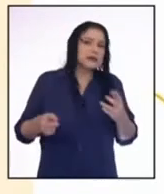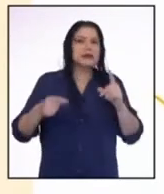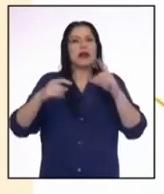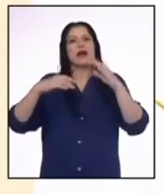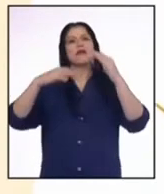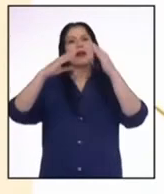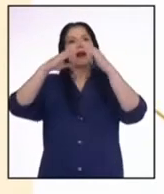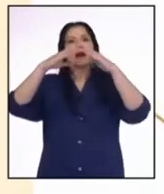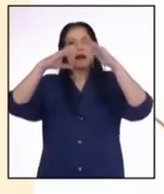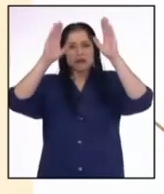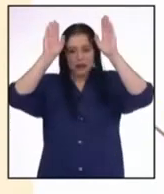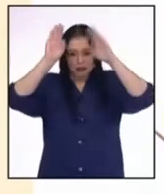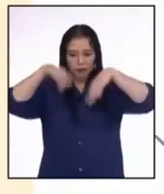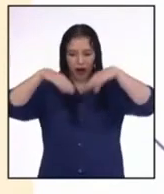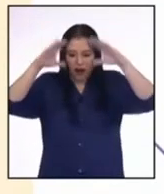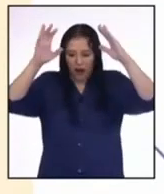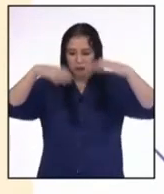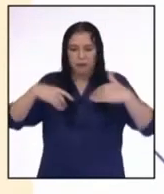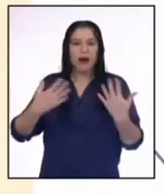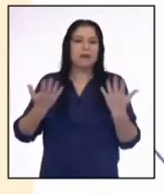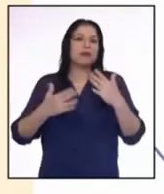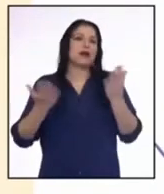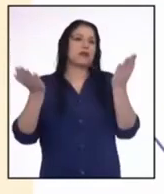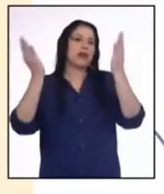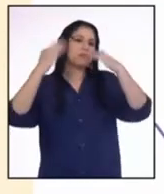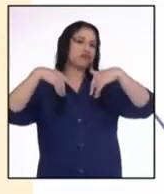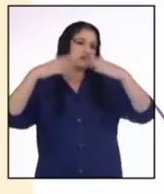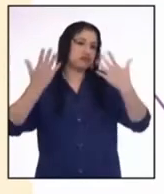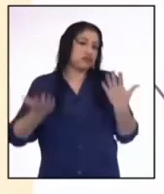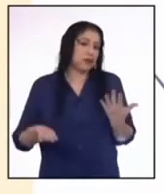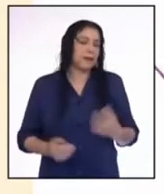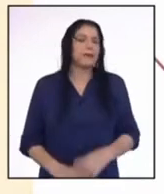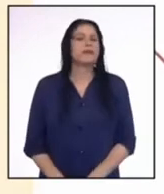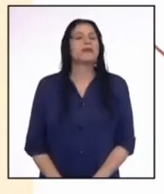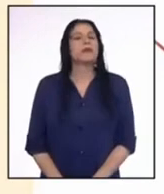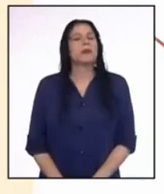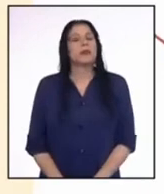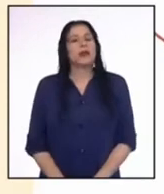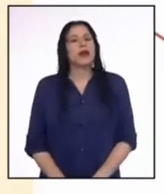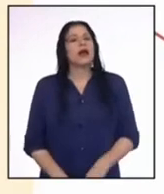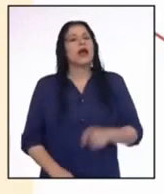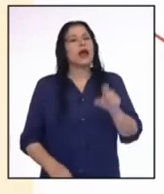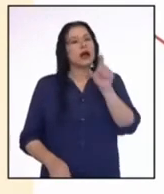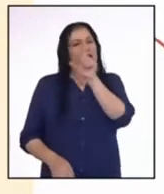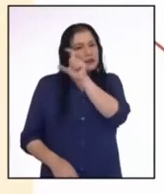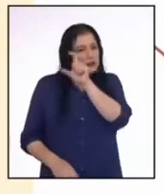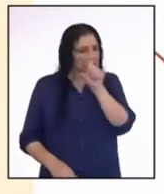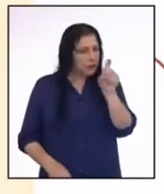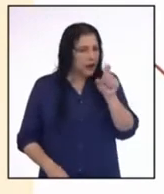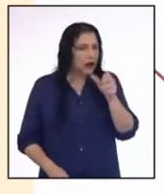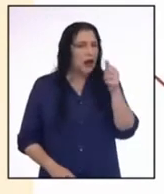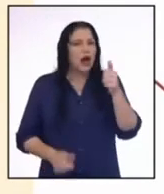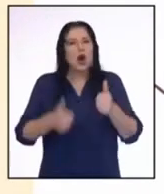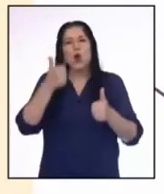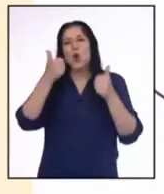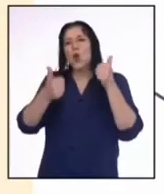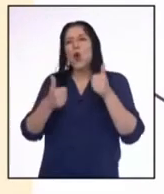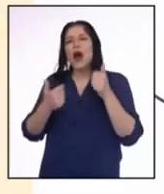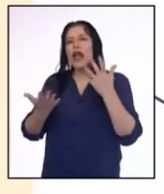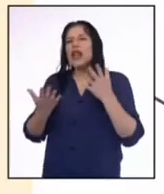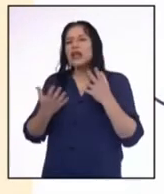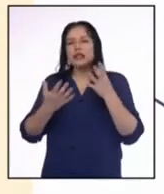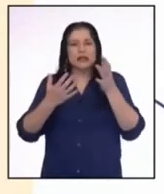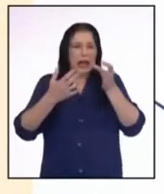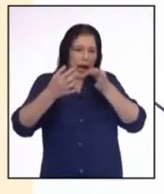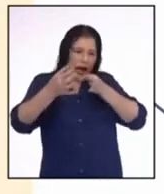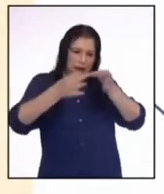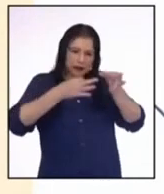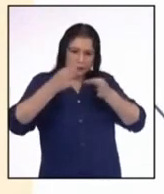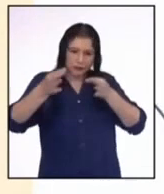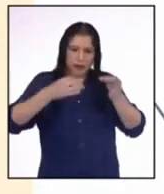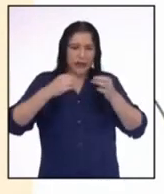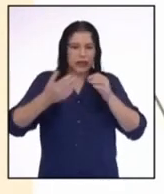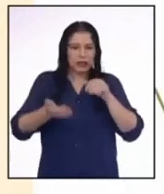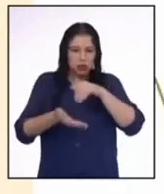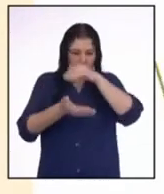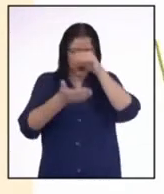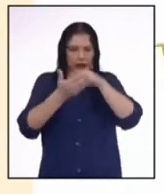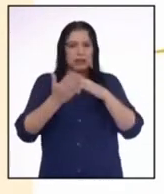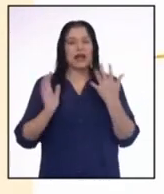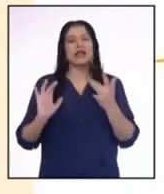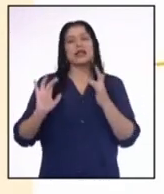o estructuras completas que pudieran colapsar o caer. En este párrafo, ¿cuál es la tesis central de la